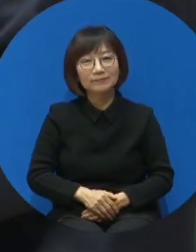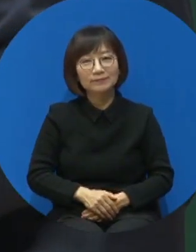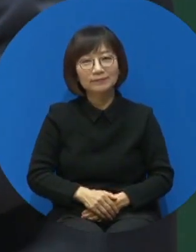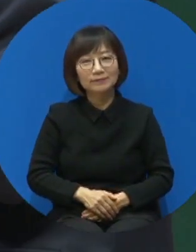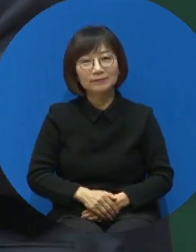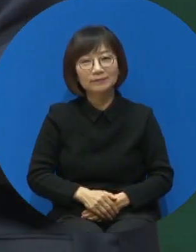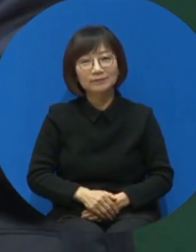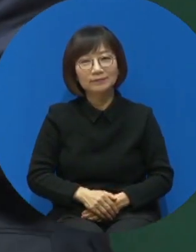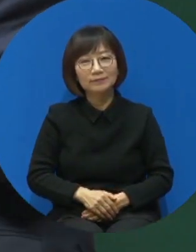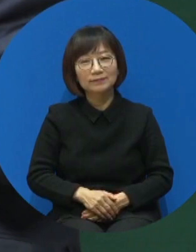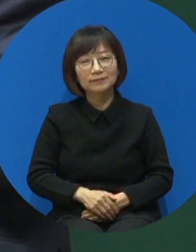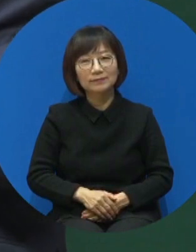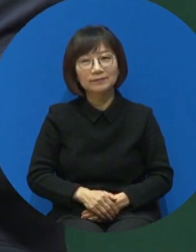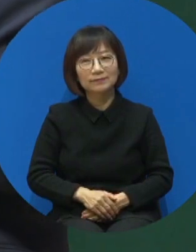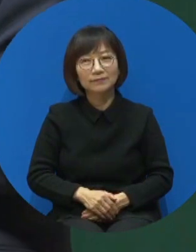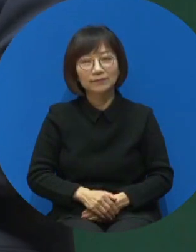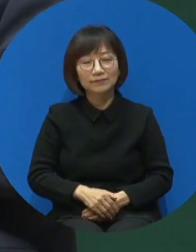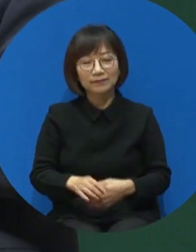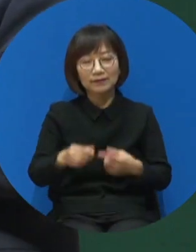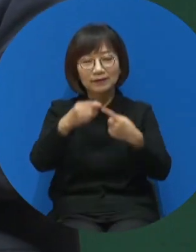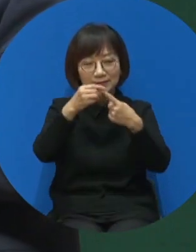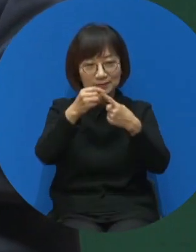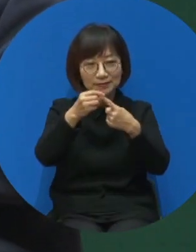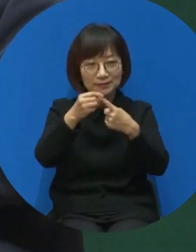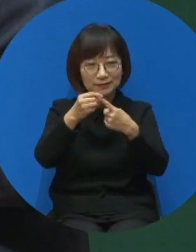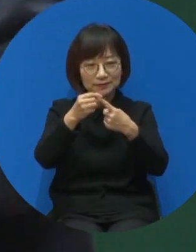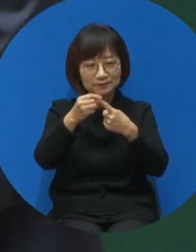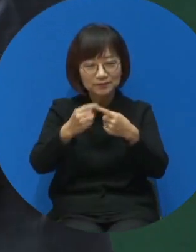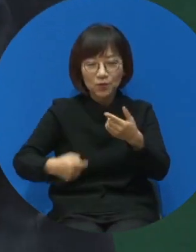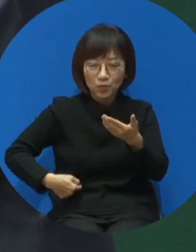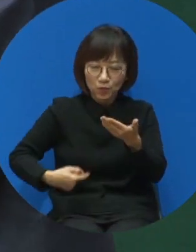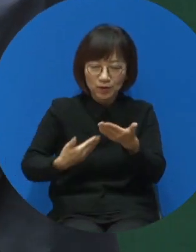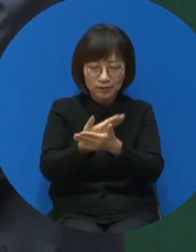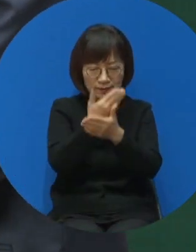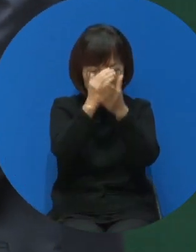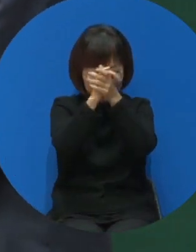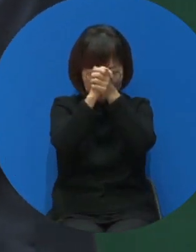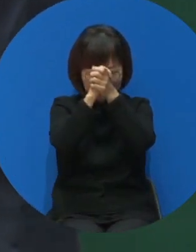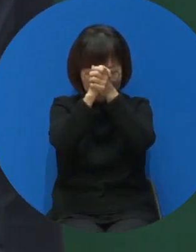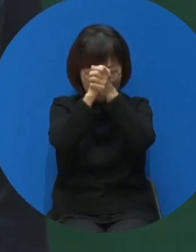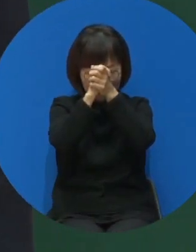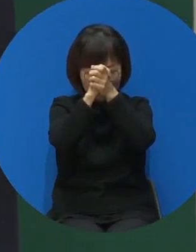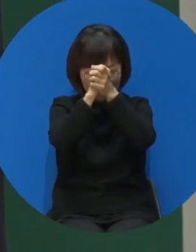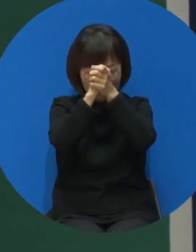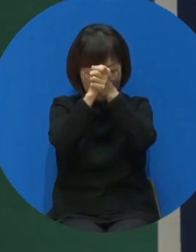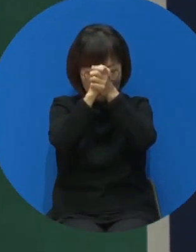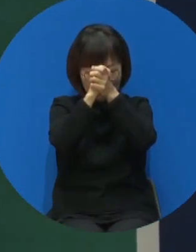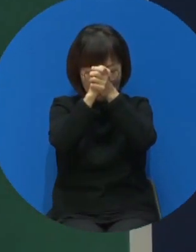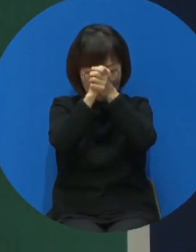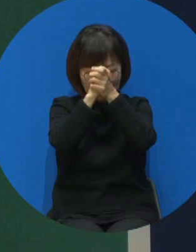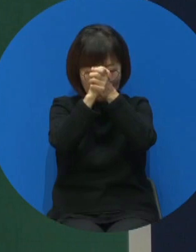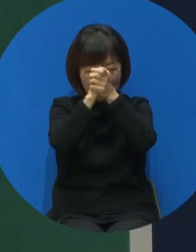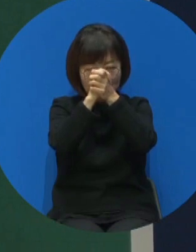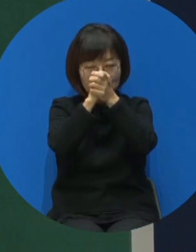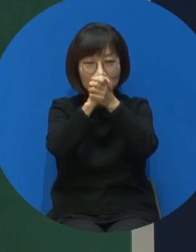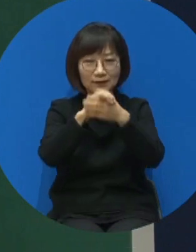tenga éxito la oración que ustedes hacen qué tipo de acciones es una oración con arrepentimiento